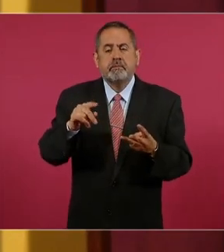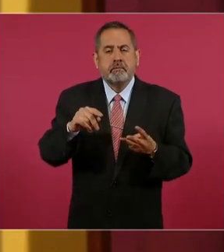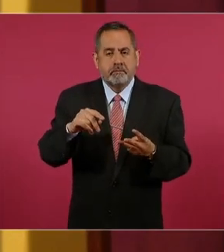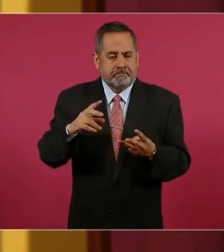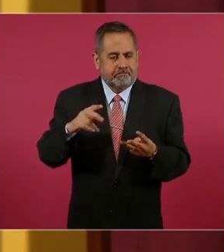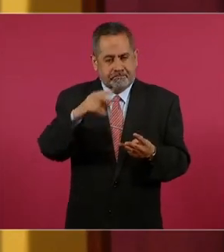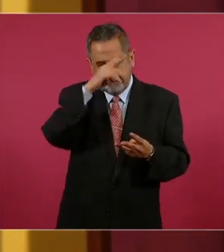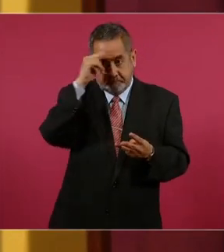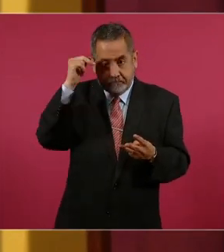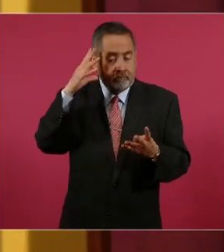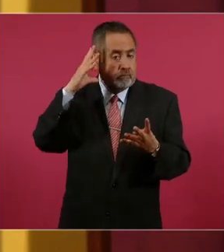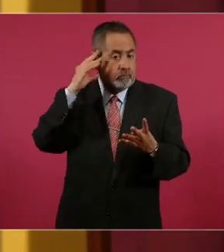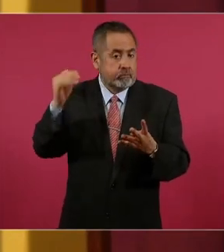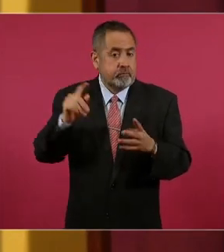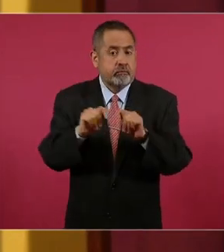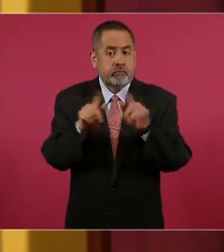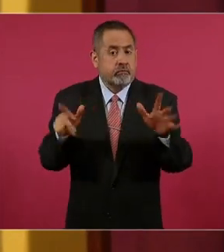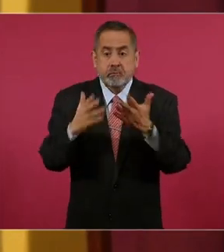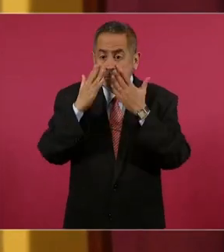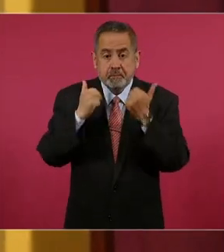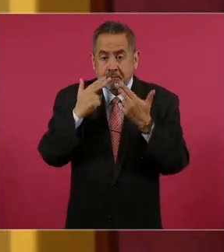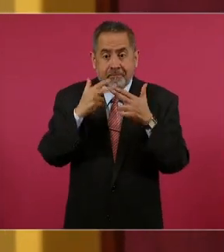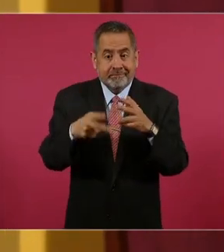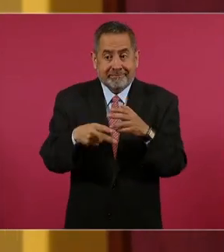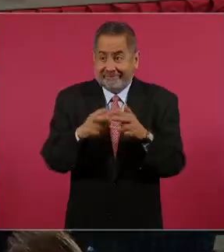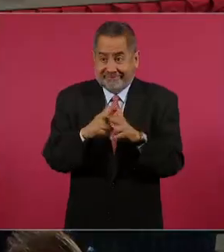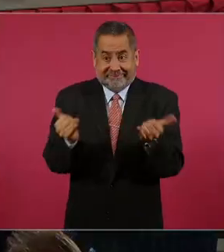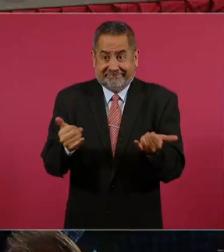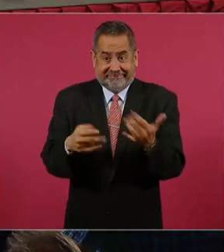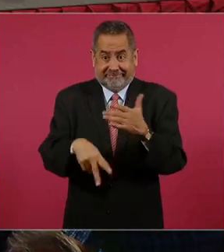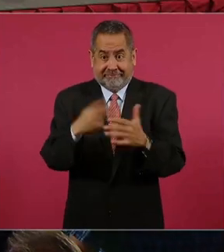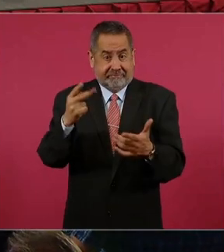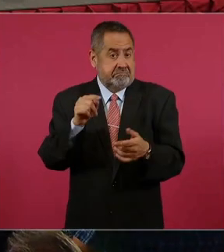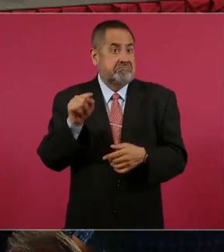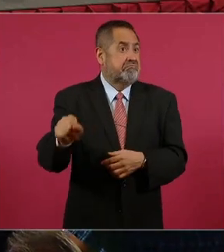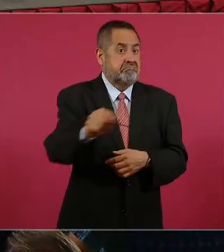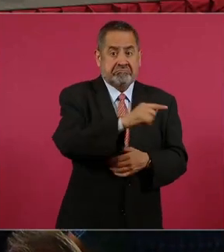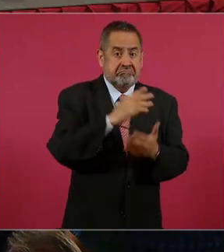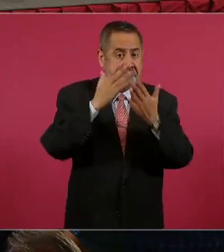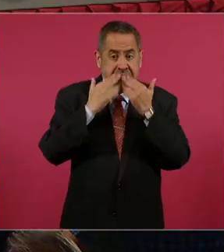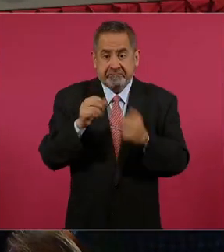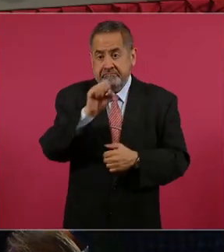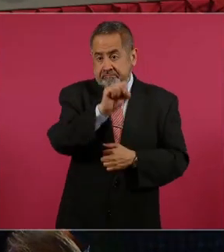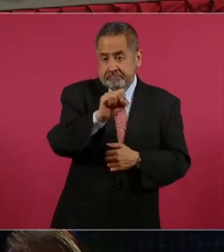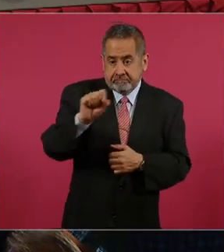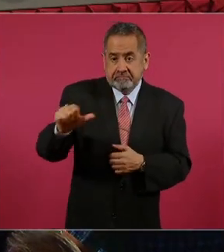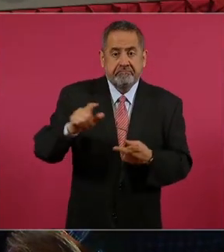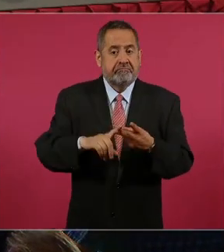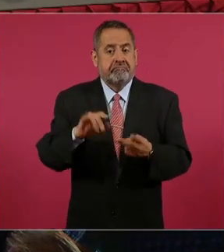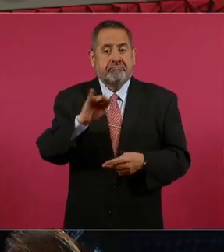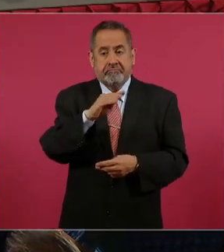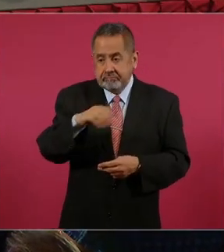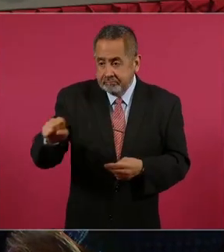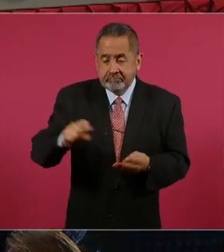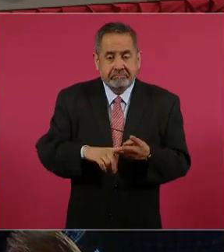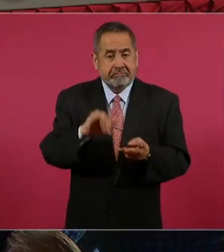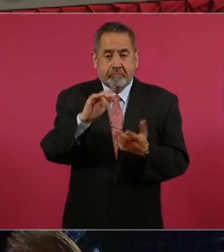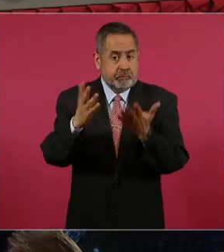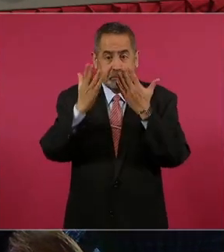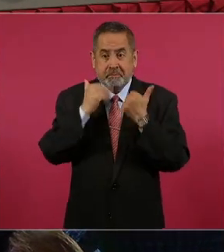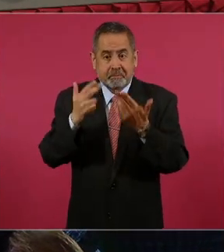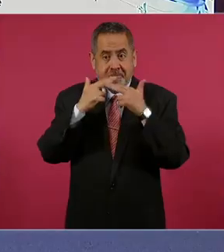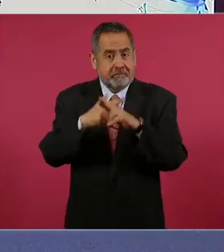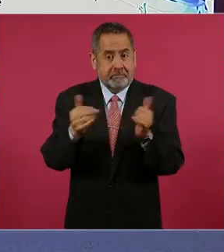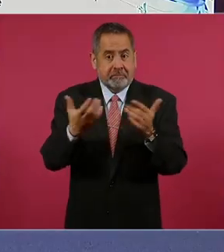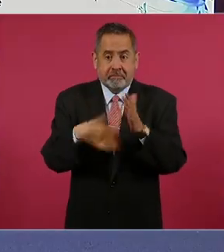Nayarit, Colima y Tlaxcala. Ninguna institución pública, ya sea Secretaría de Salud, ahora Ingenistar, el IMSS o el Issste tenían una